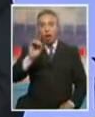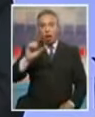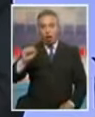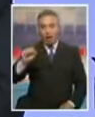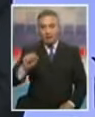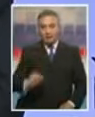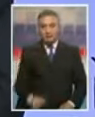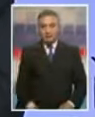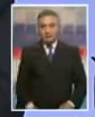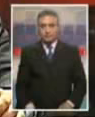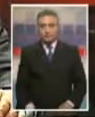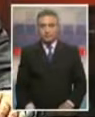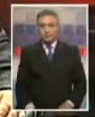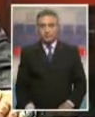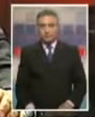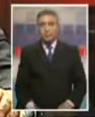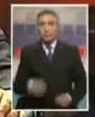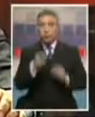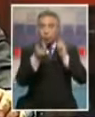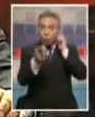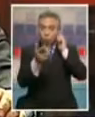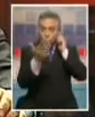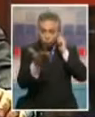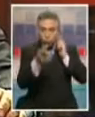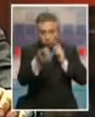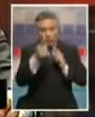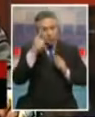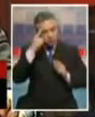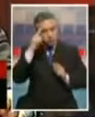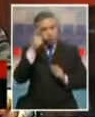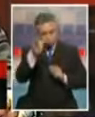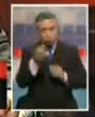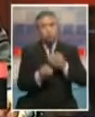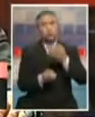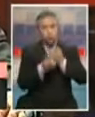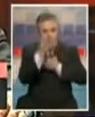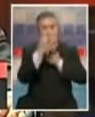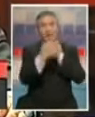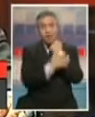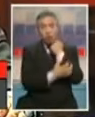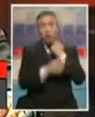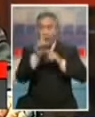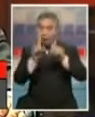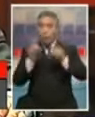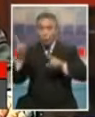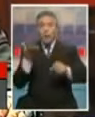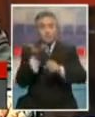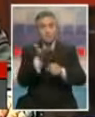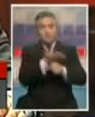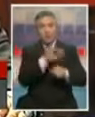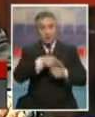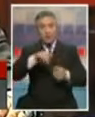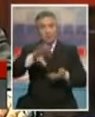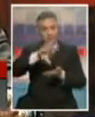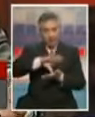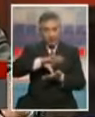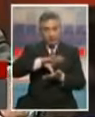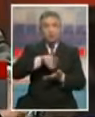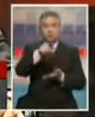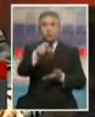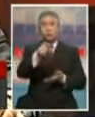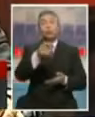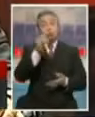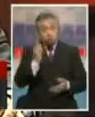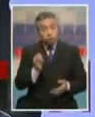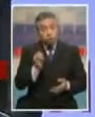Loa, ¿usted es partidario de crear nuevas regiones como se demandan algunos lugares del país? Si lo es, díganos